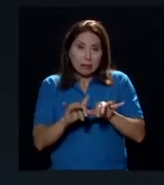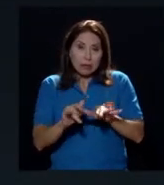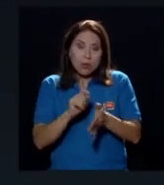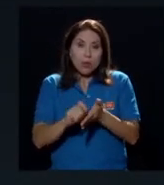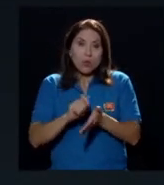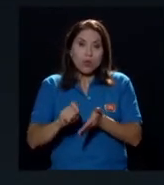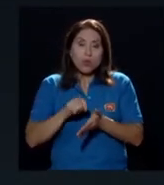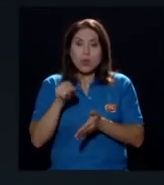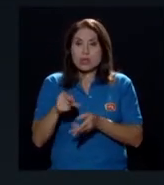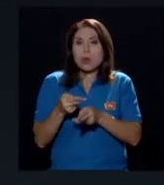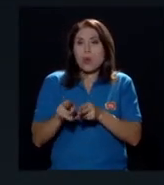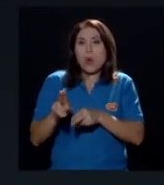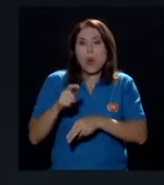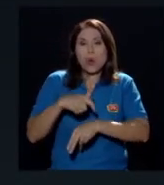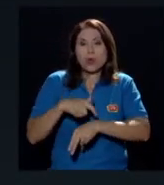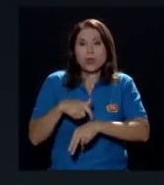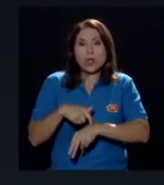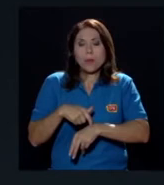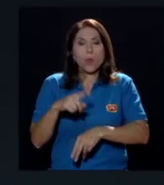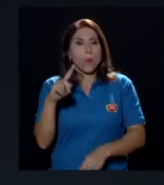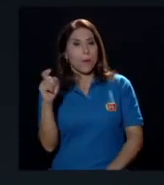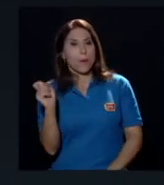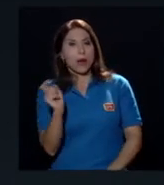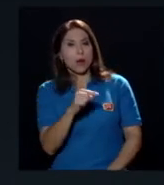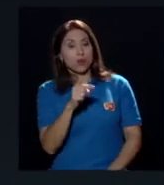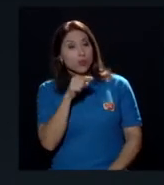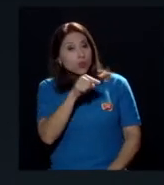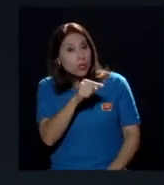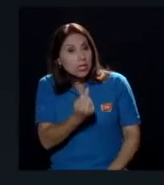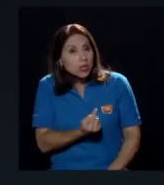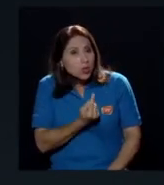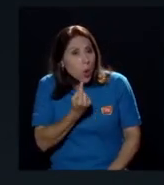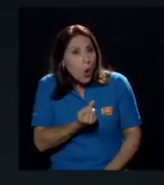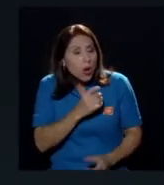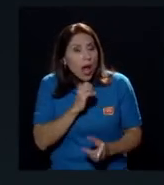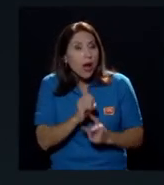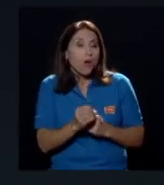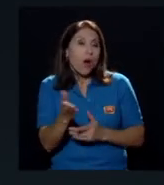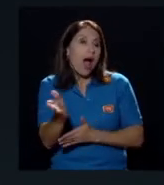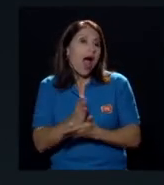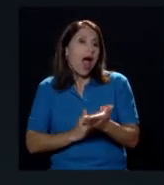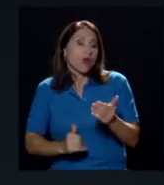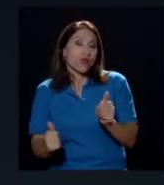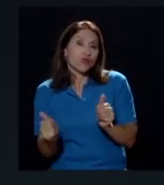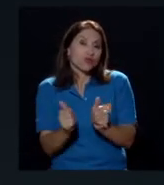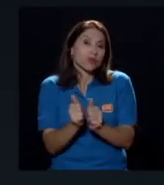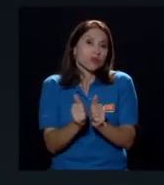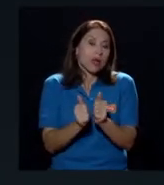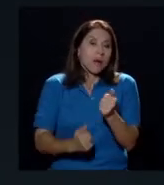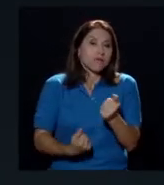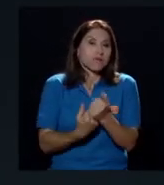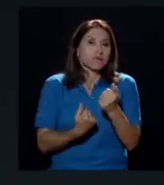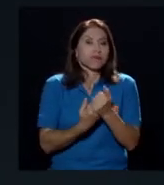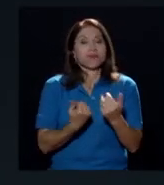¿estuvo usted más o menos sola en el estudio o tuvo algún tipo de acompañamiento